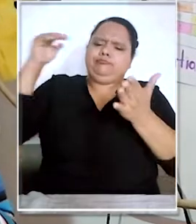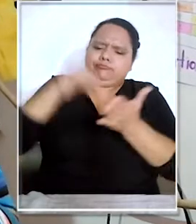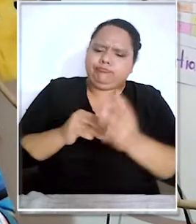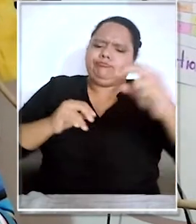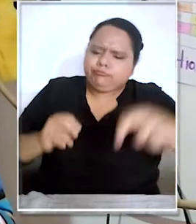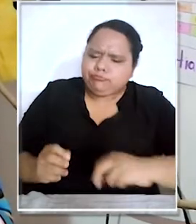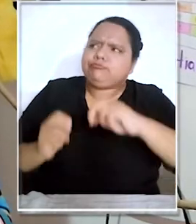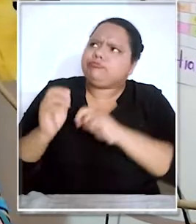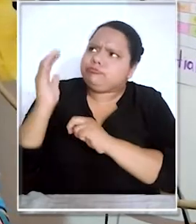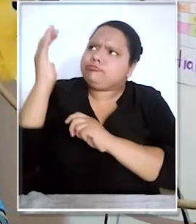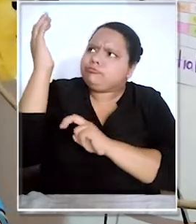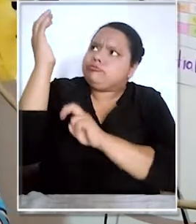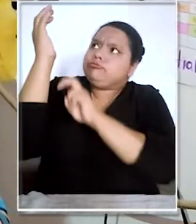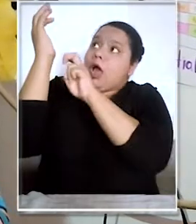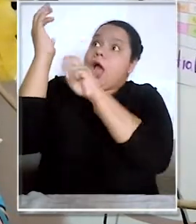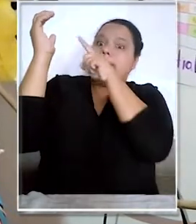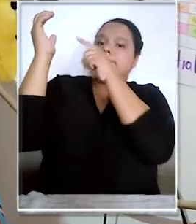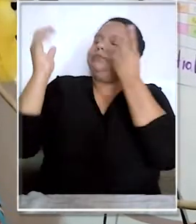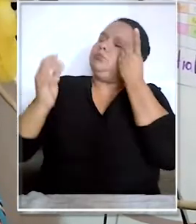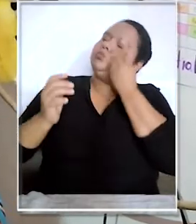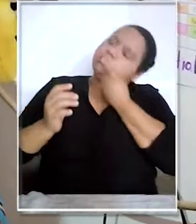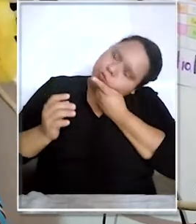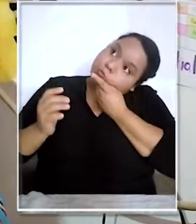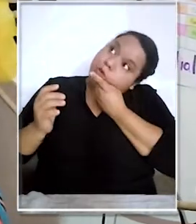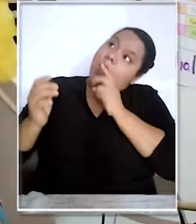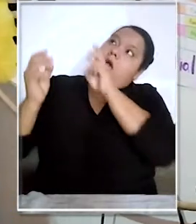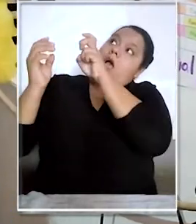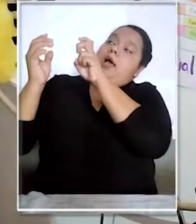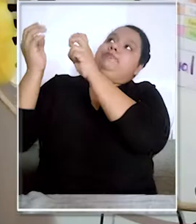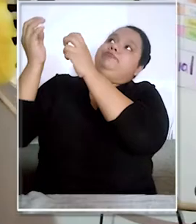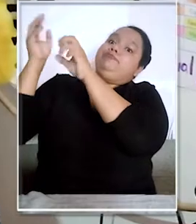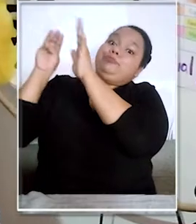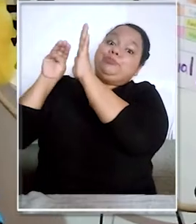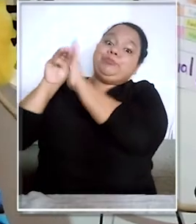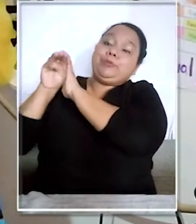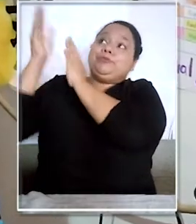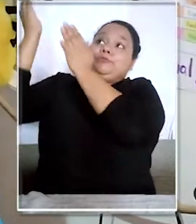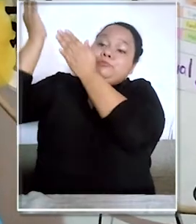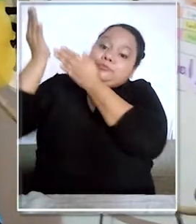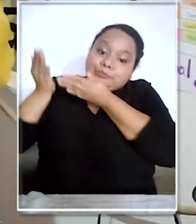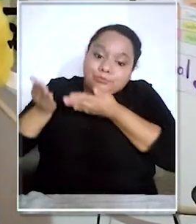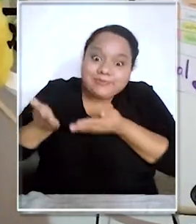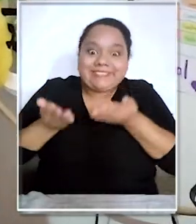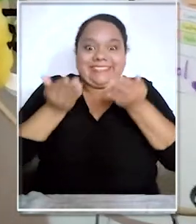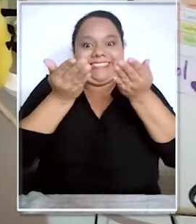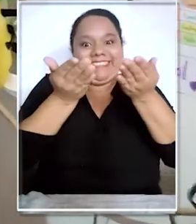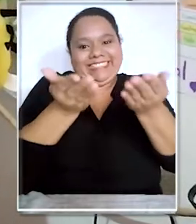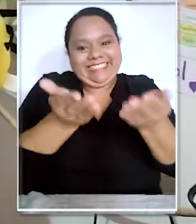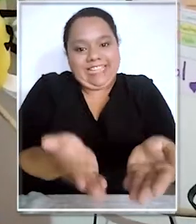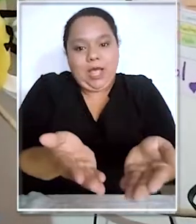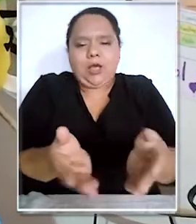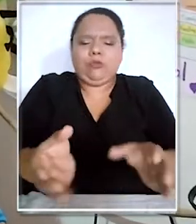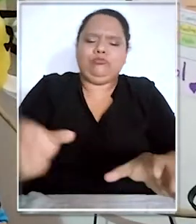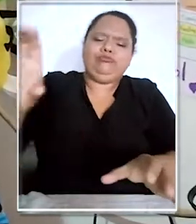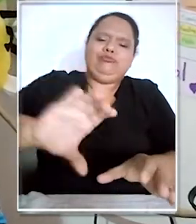sorprendió durmiendo al depredador. Teniendo al Cuche como invitado especial, lo cocinó con especias y limón